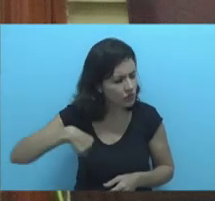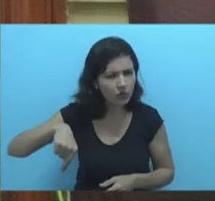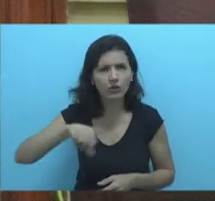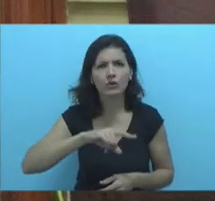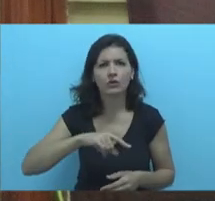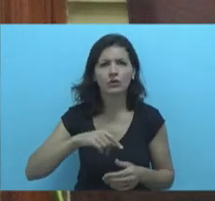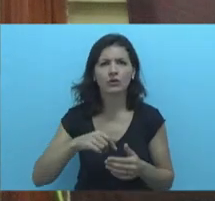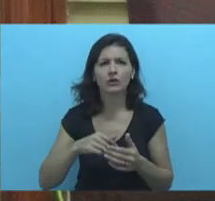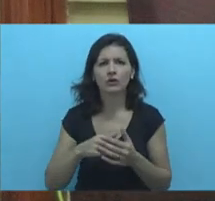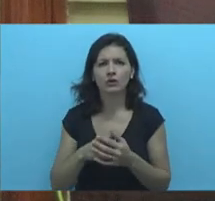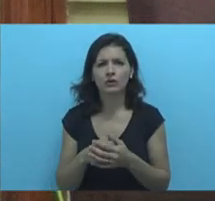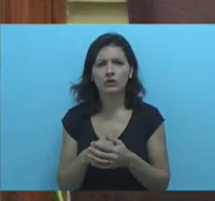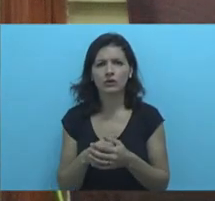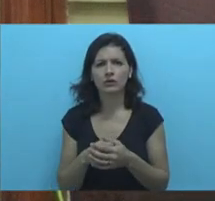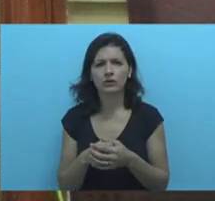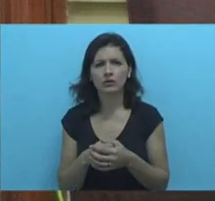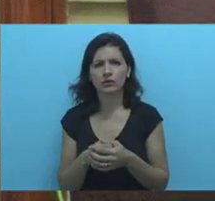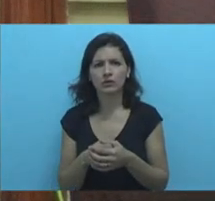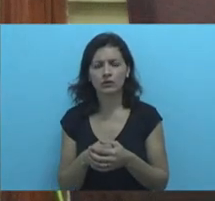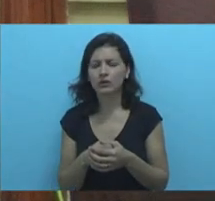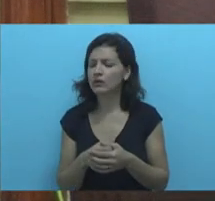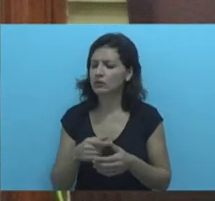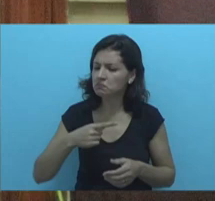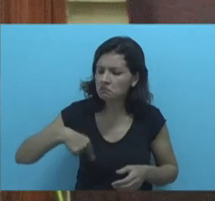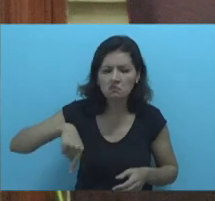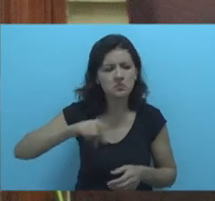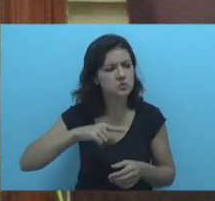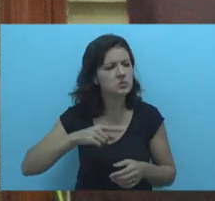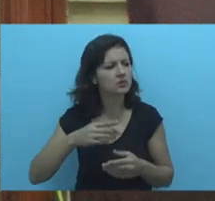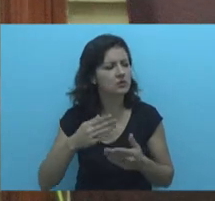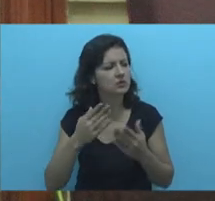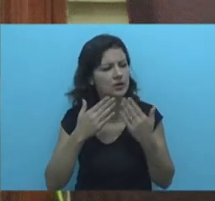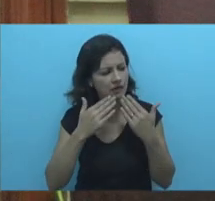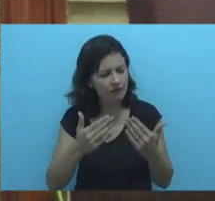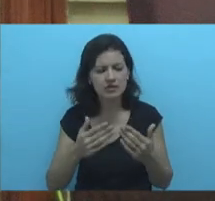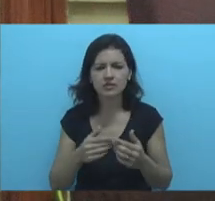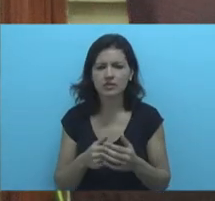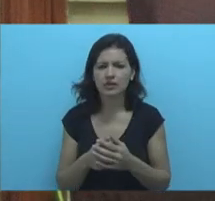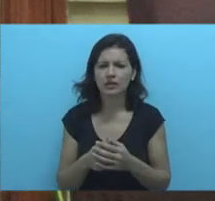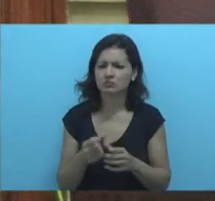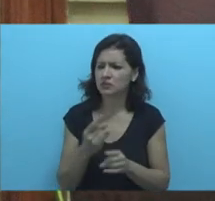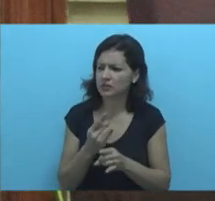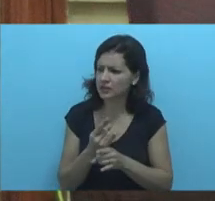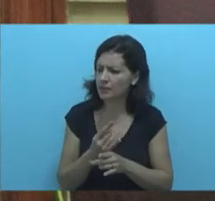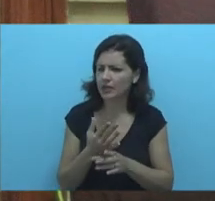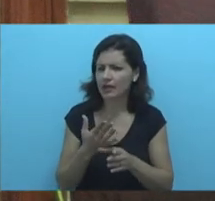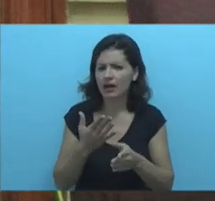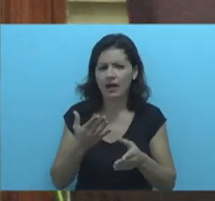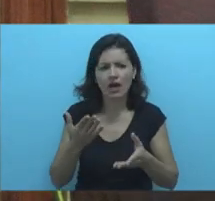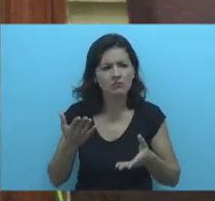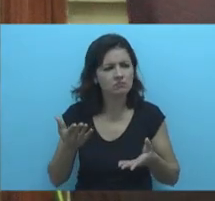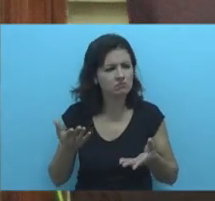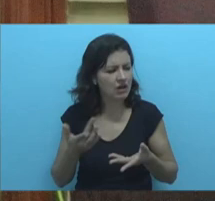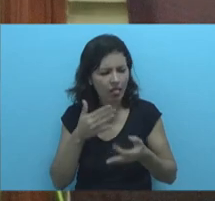circunstancia, y agradecer a todos sus compañeros por siempre haber cultivado esos mismos